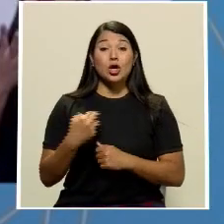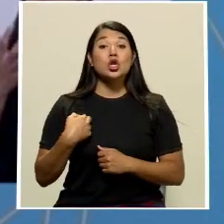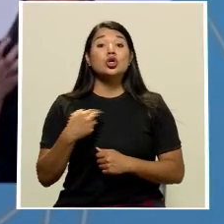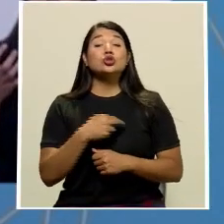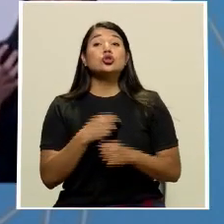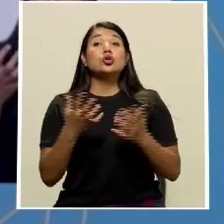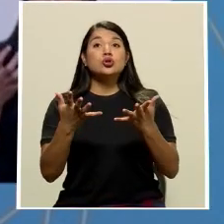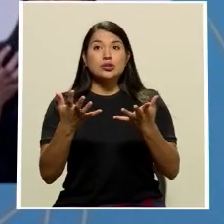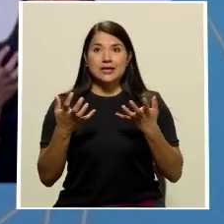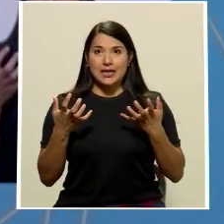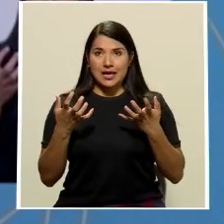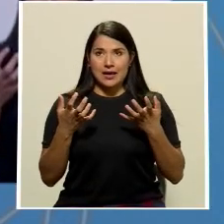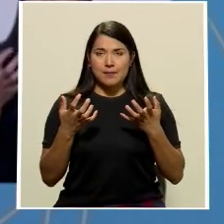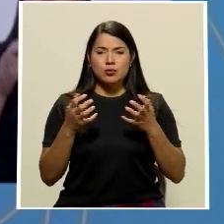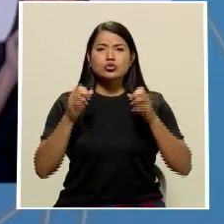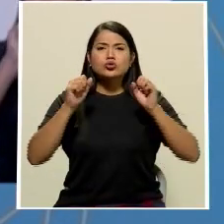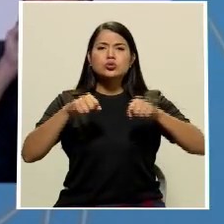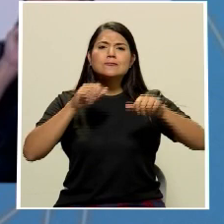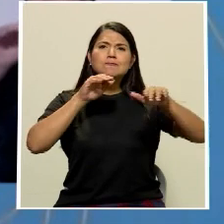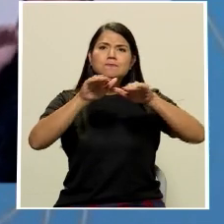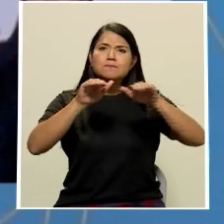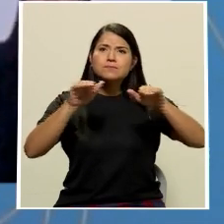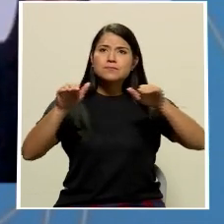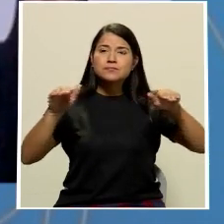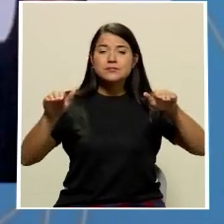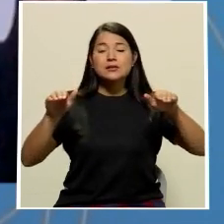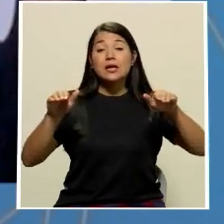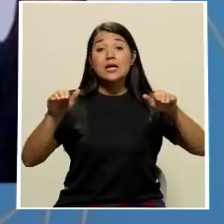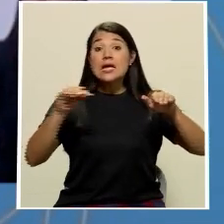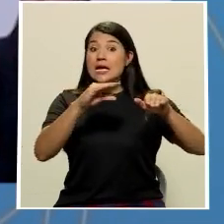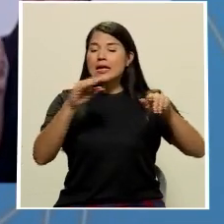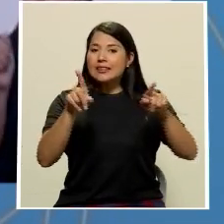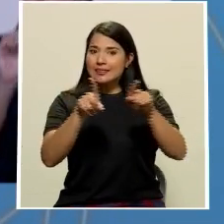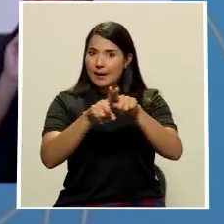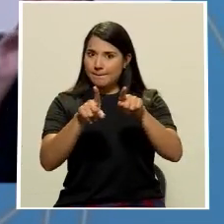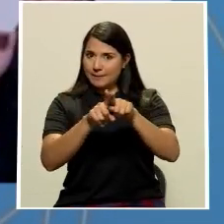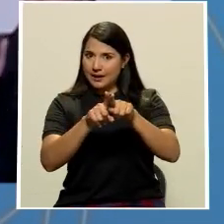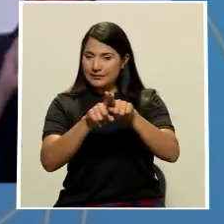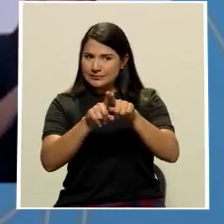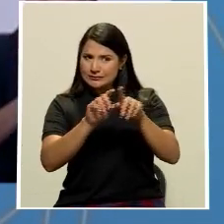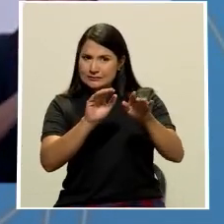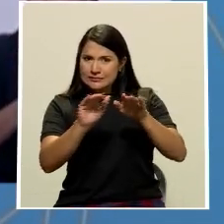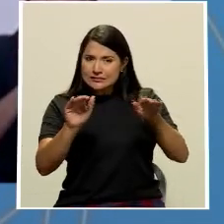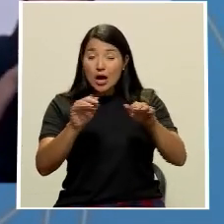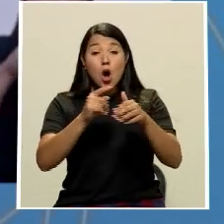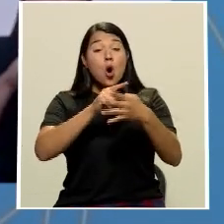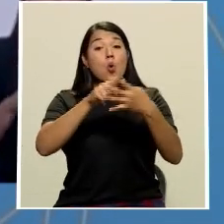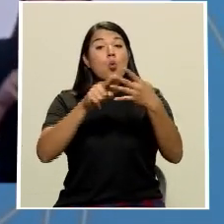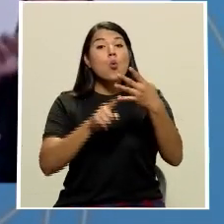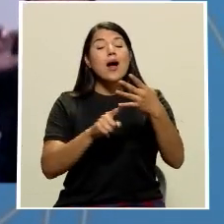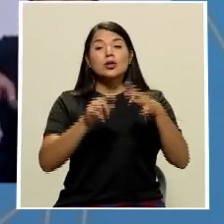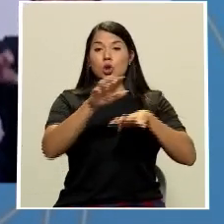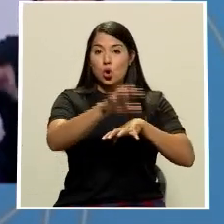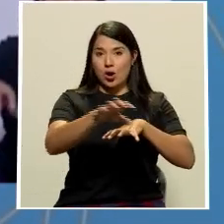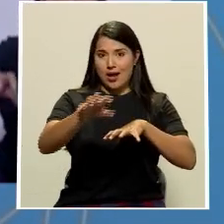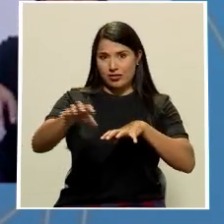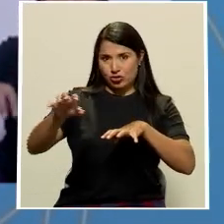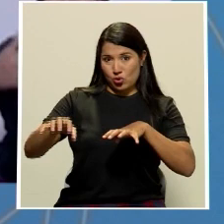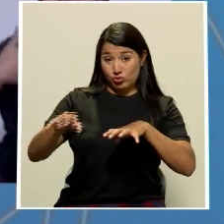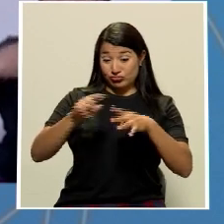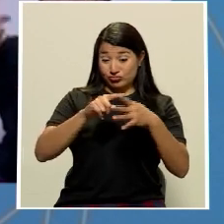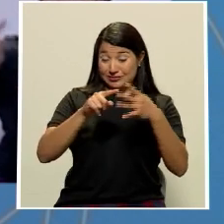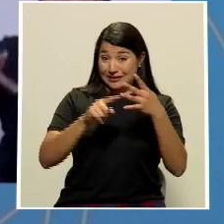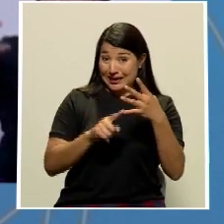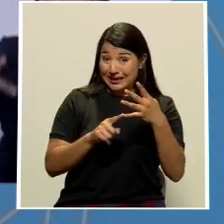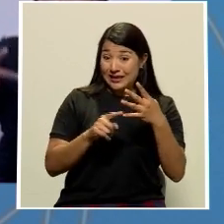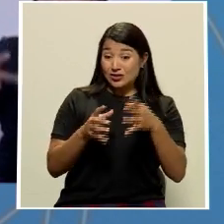hacer una llamada de atención o una advertencia de 4 cantones que por el incremento de